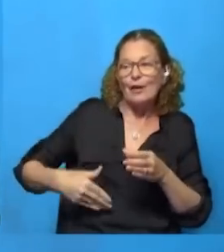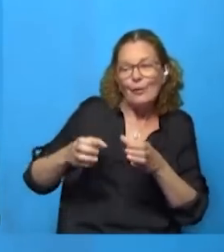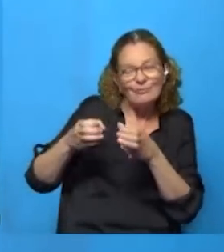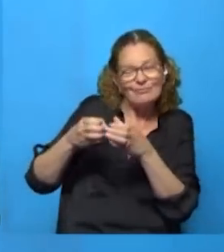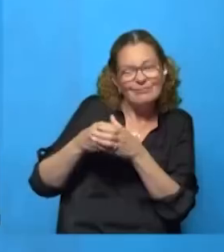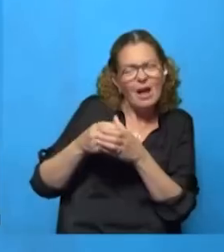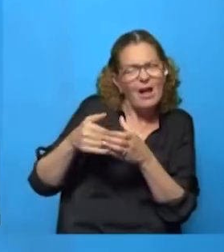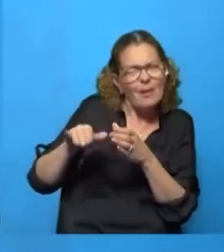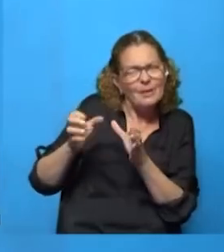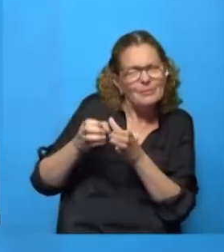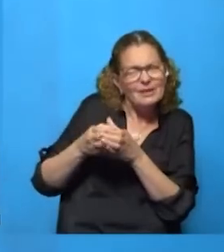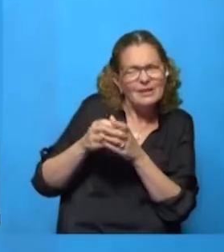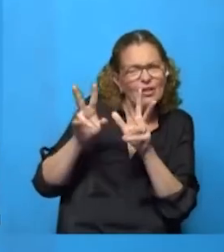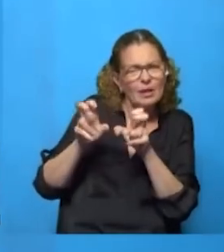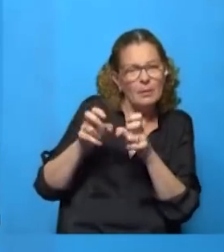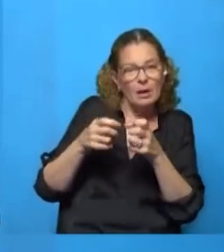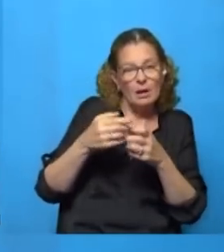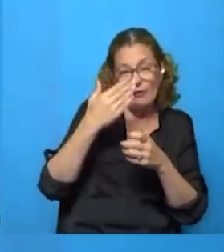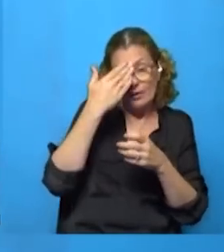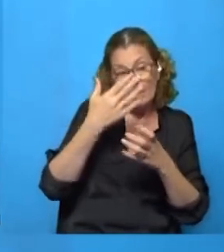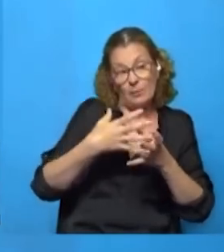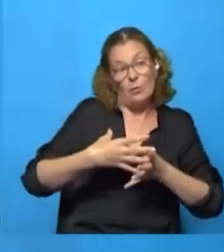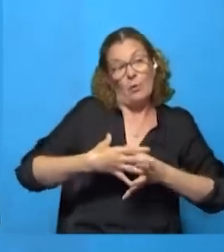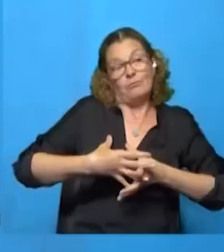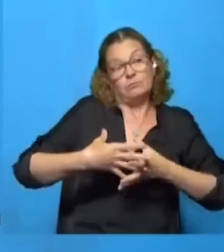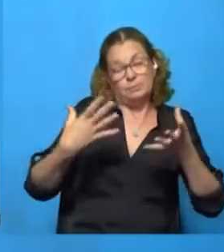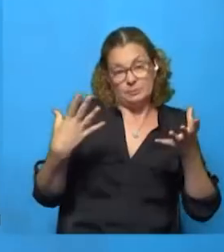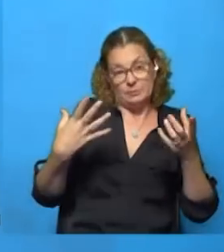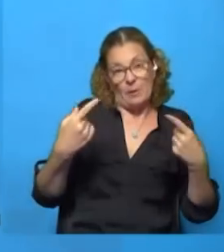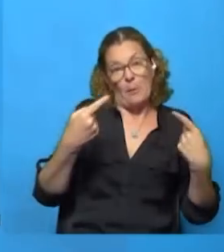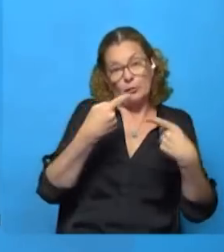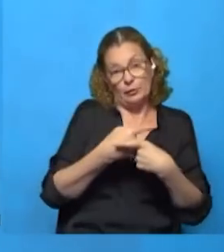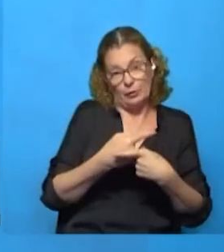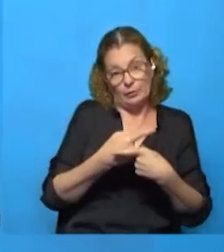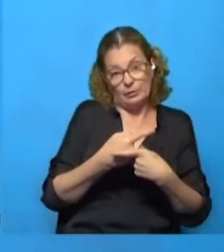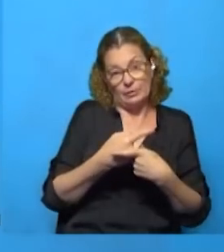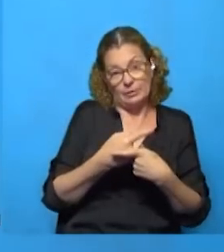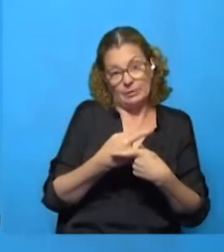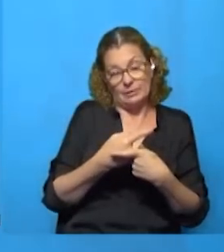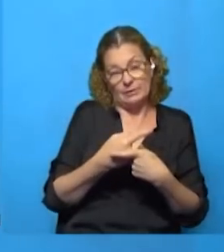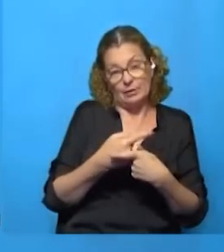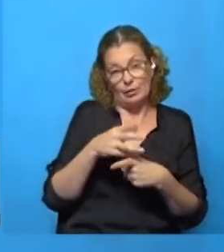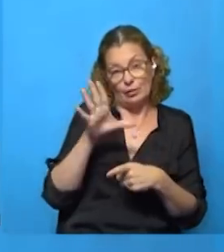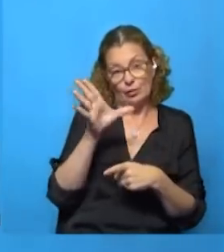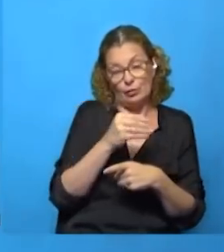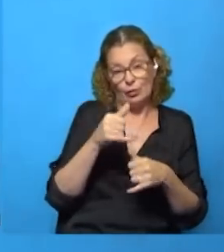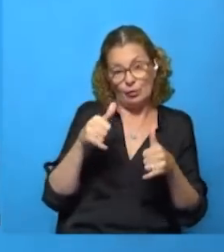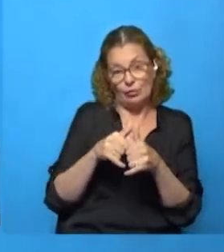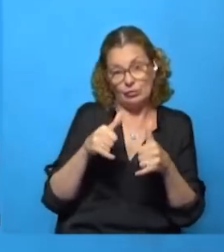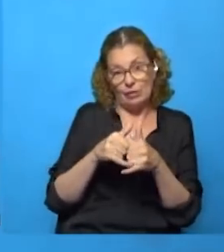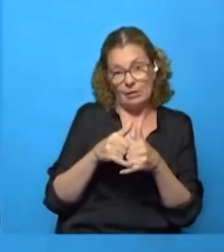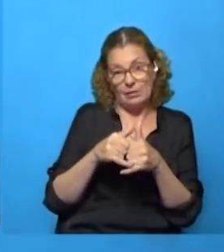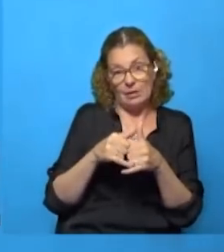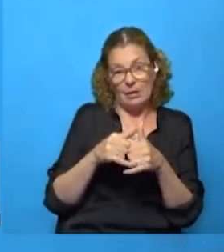Bueno el el desde el lado de la oposición que todo chat es el mismo